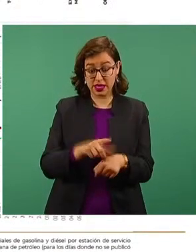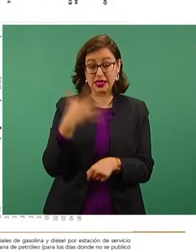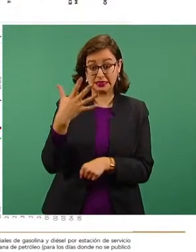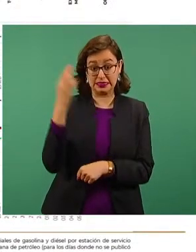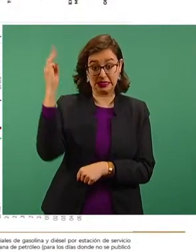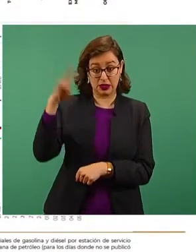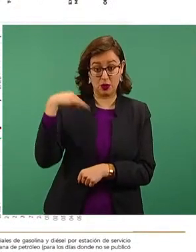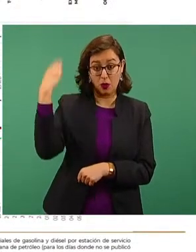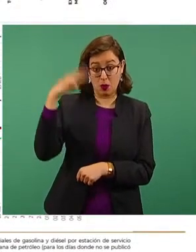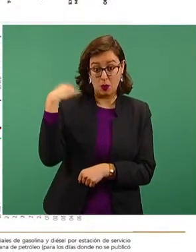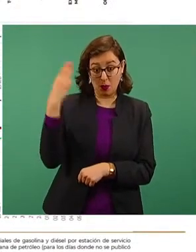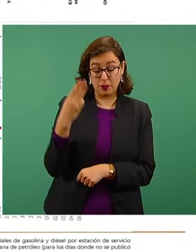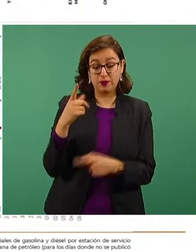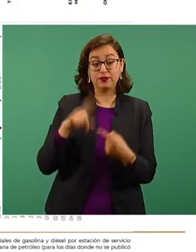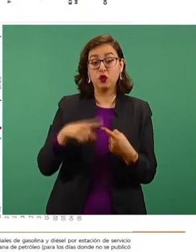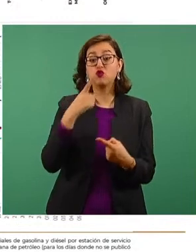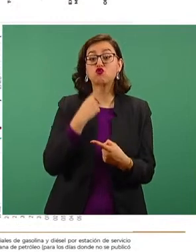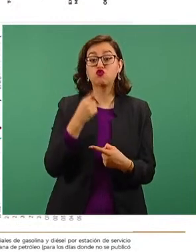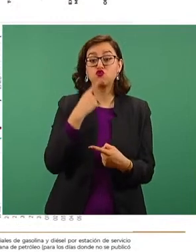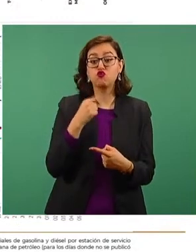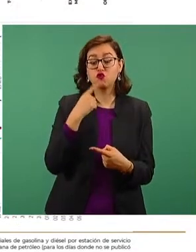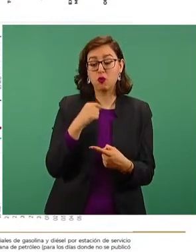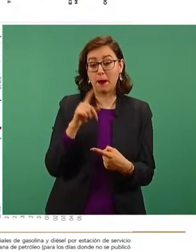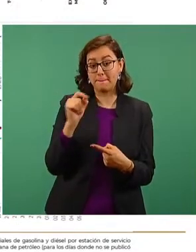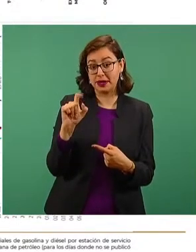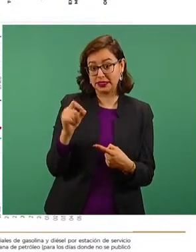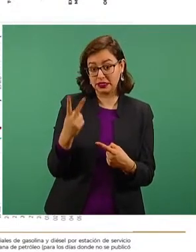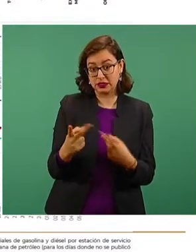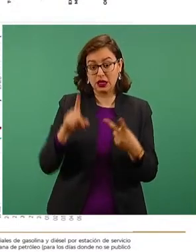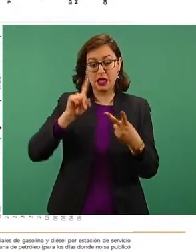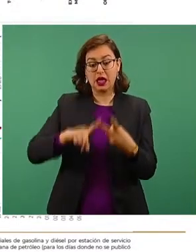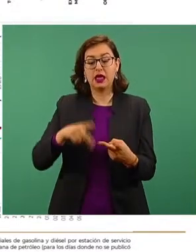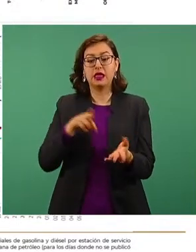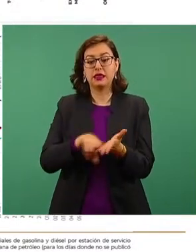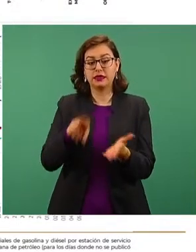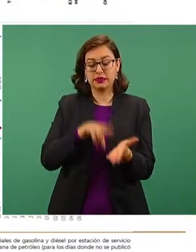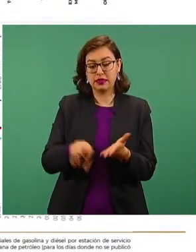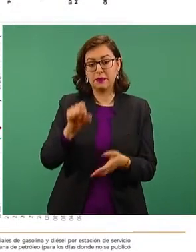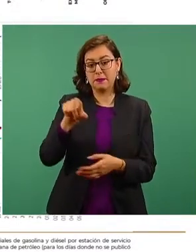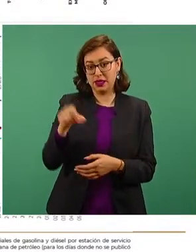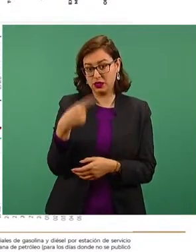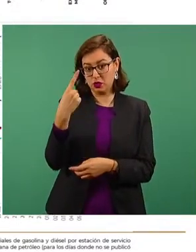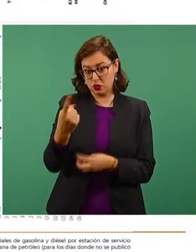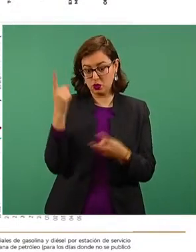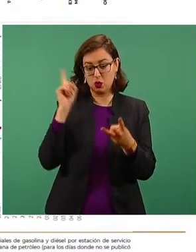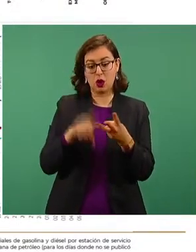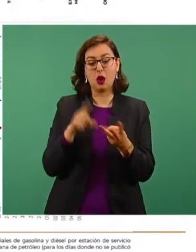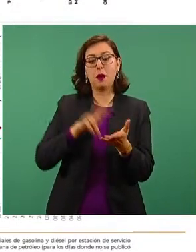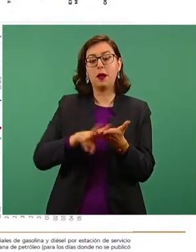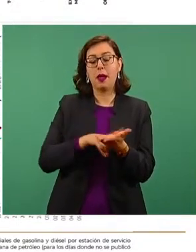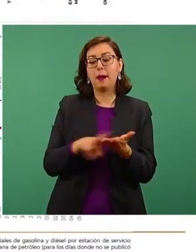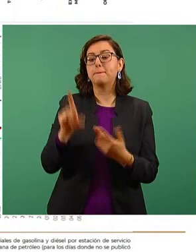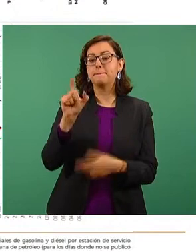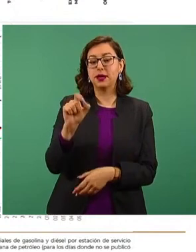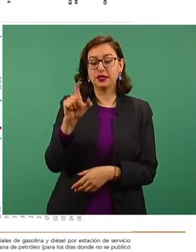la Premium 21 pesos 52 centavos, el diésel 21 pesos 22 centavos, y la regular